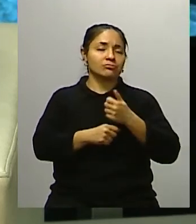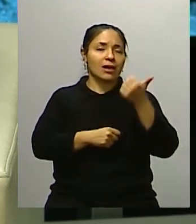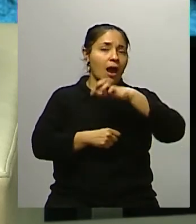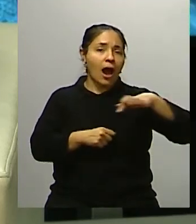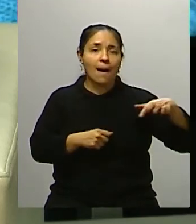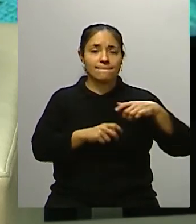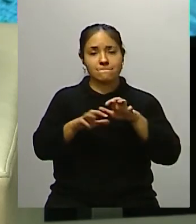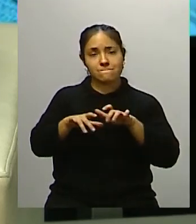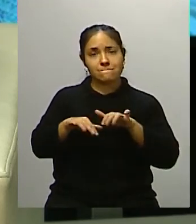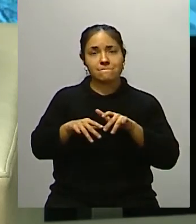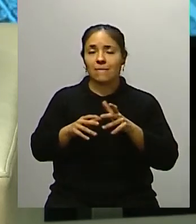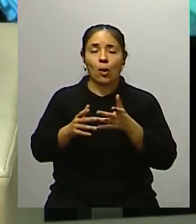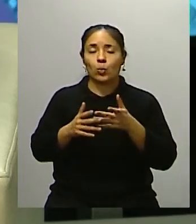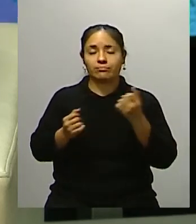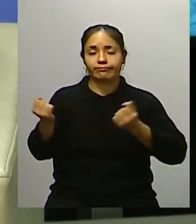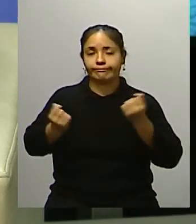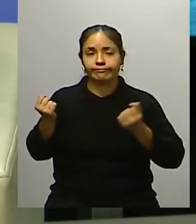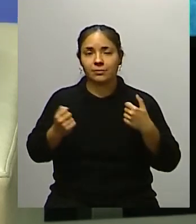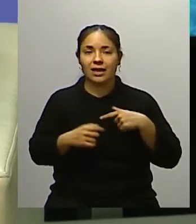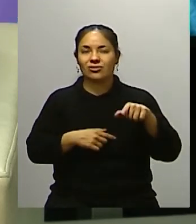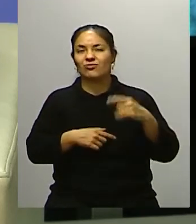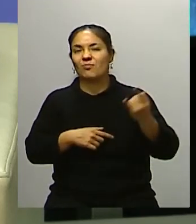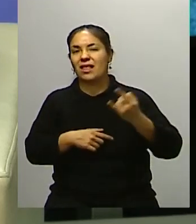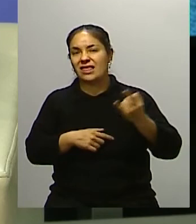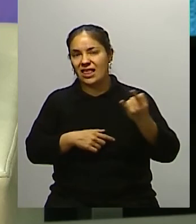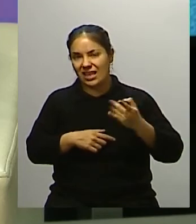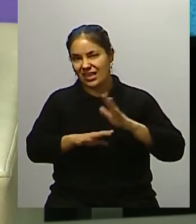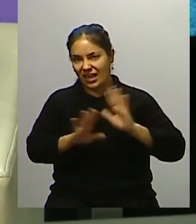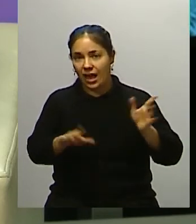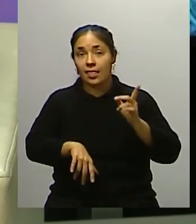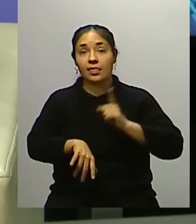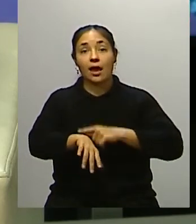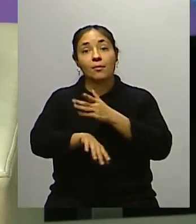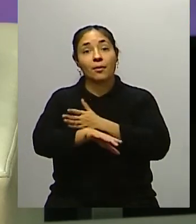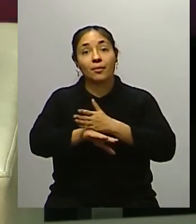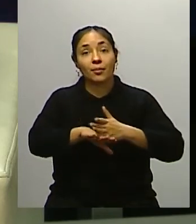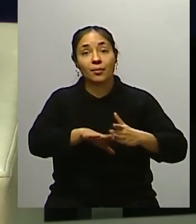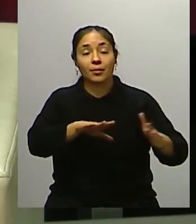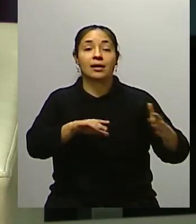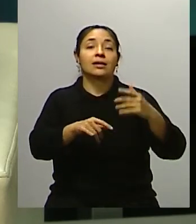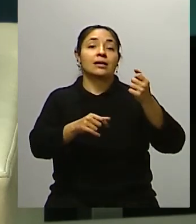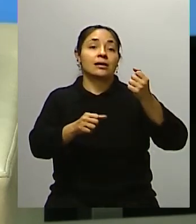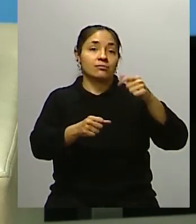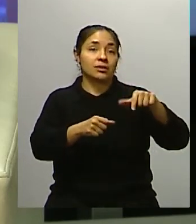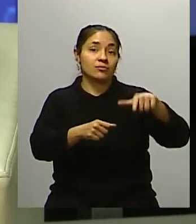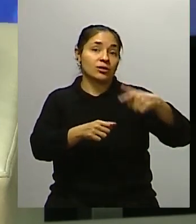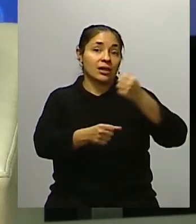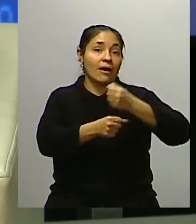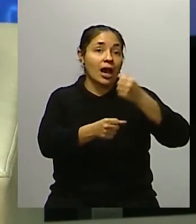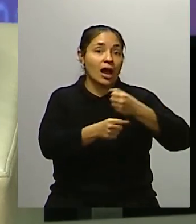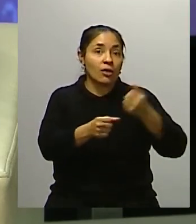una ficción. Es una ficción en la cual el tiempo termina apremiando a los trabajadores de estas plataformas porque tienen que